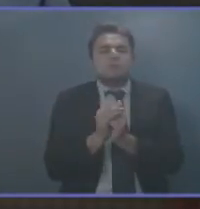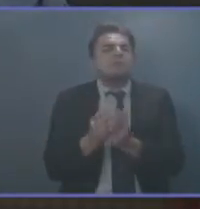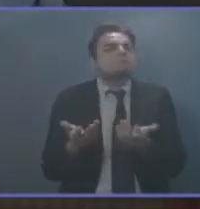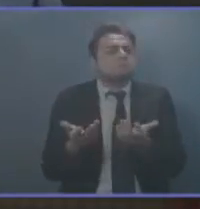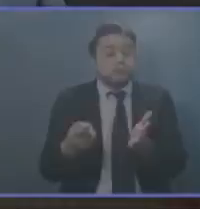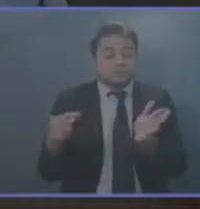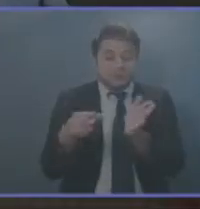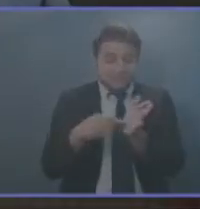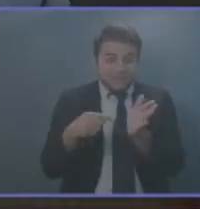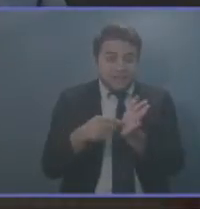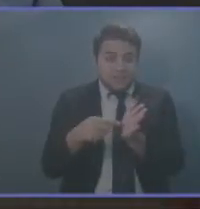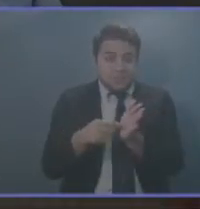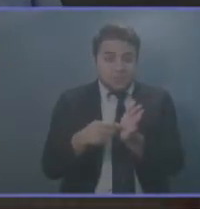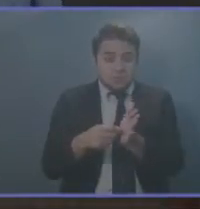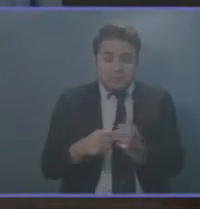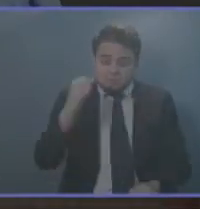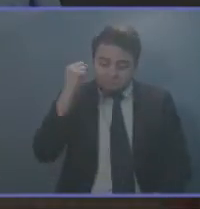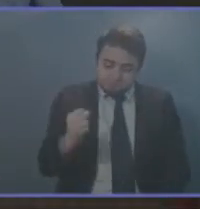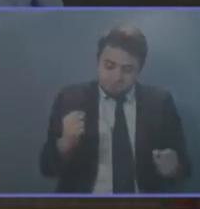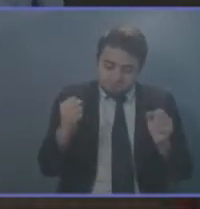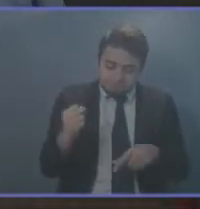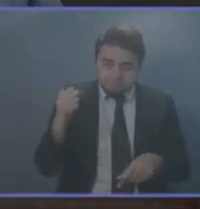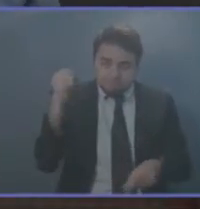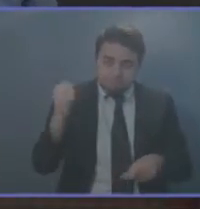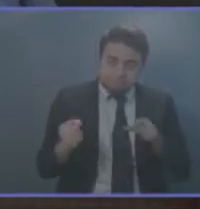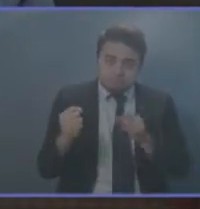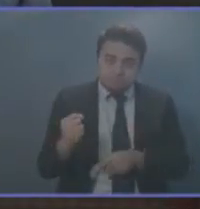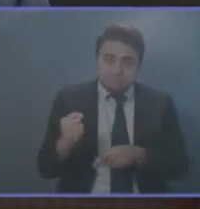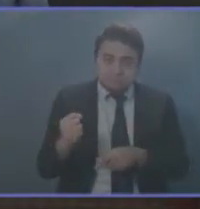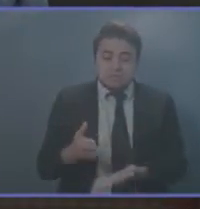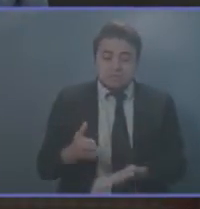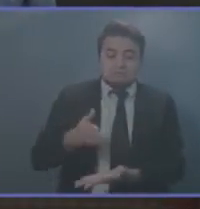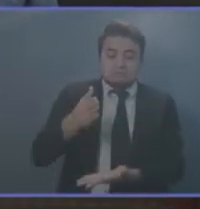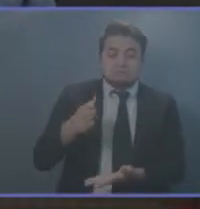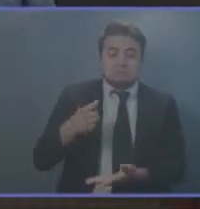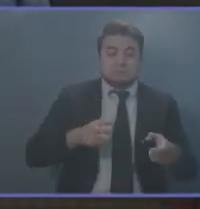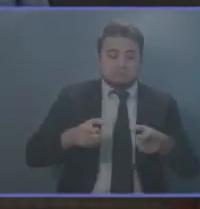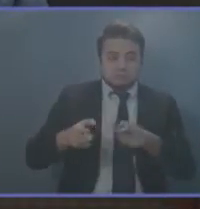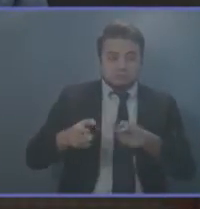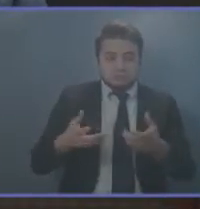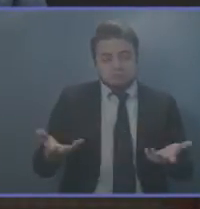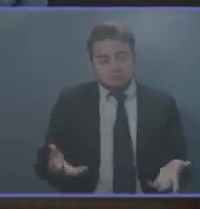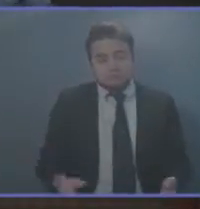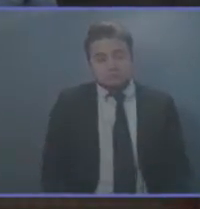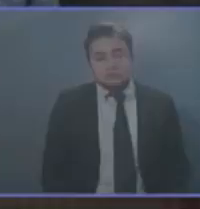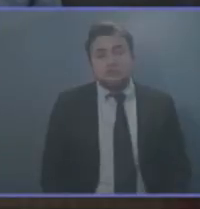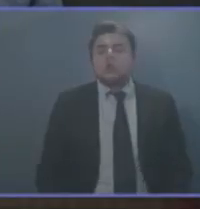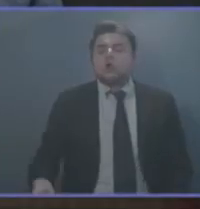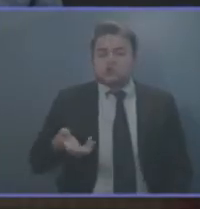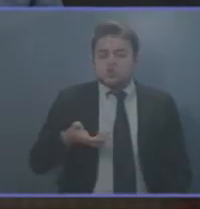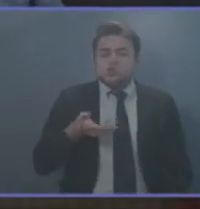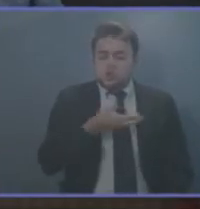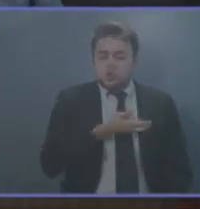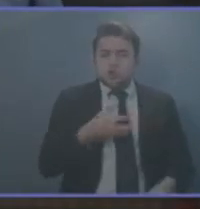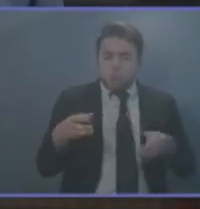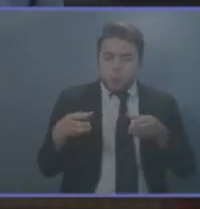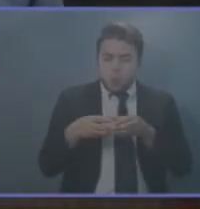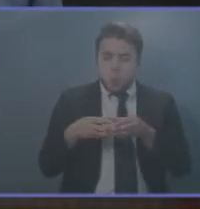deudas agrarias y agropecuarias. Así es de que, presidente, externar nuestra satisfacción como